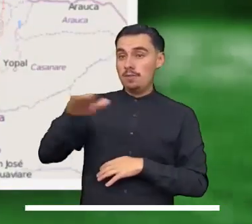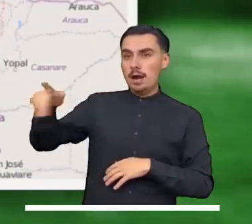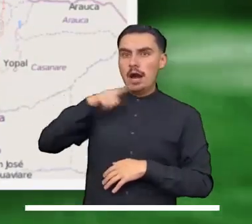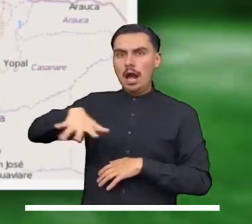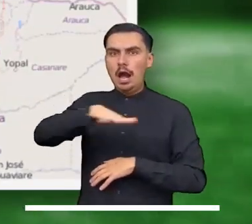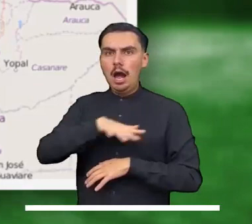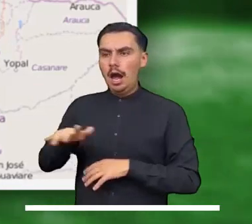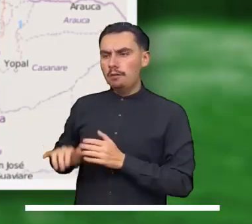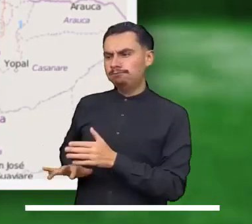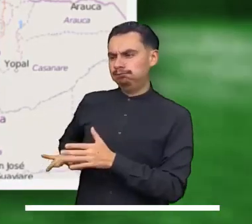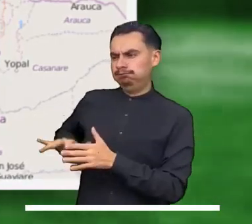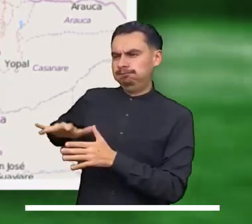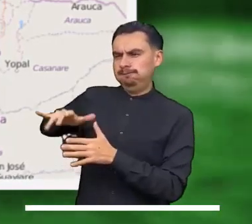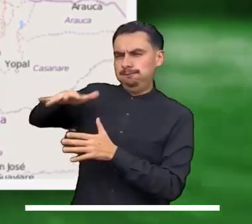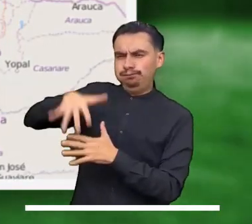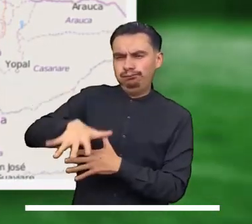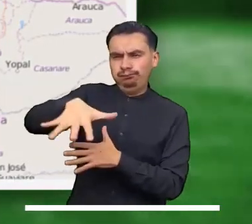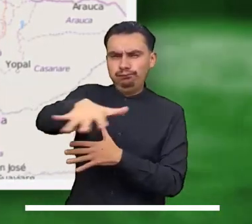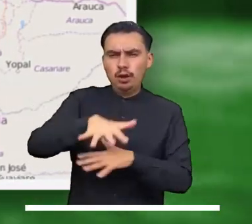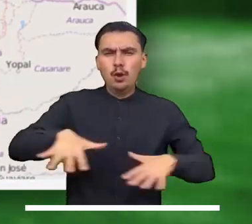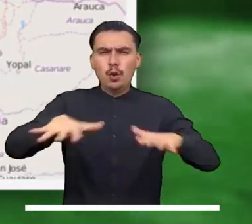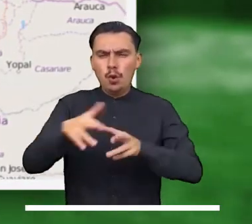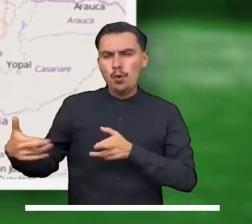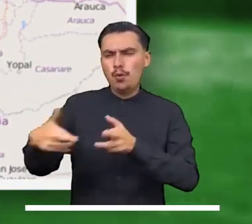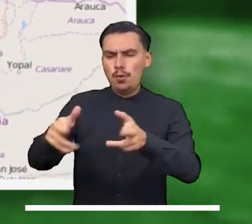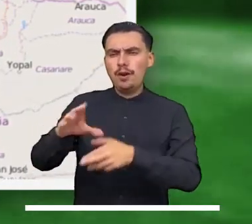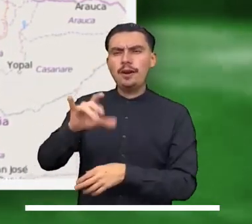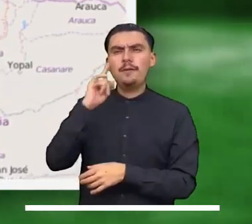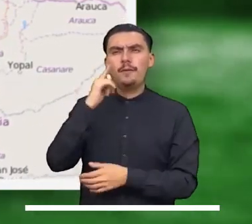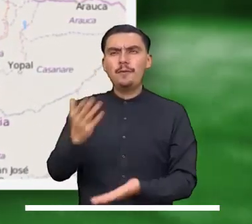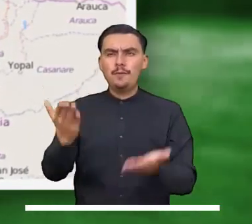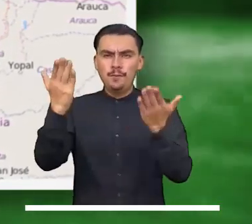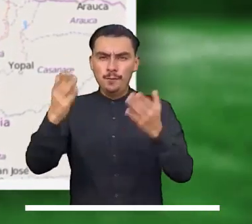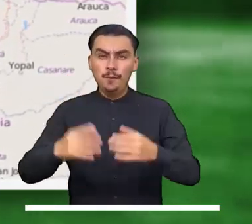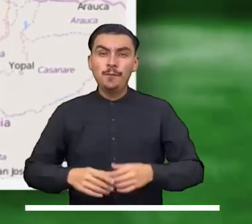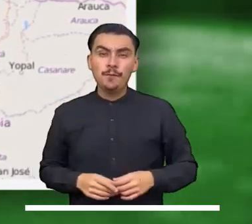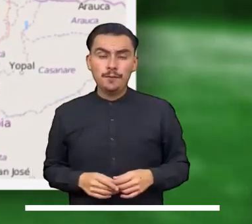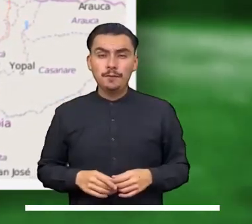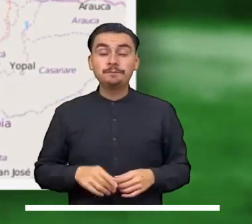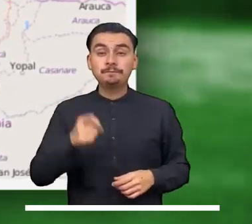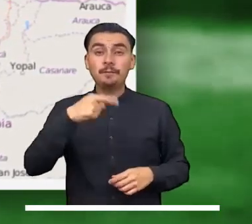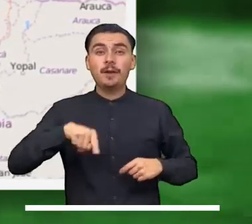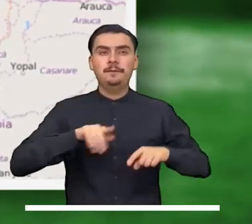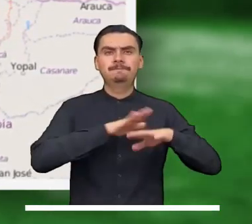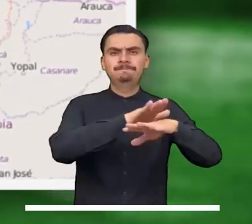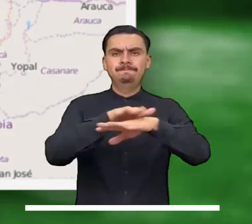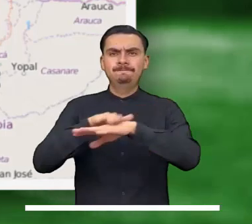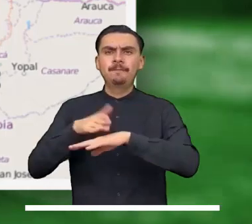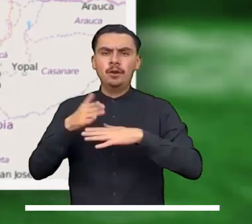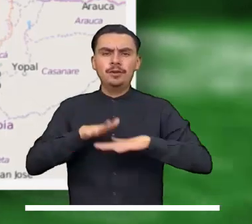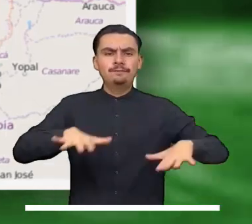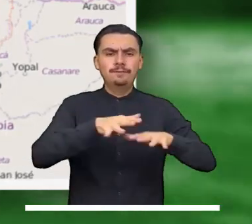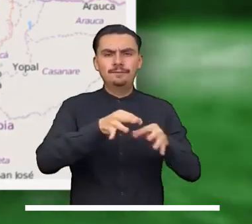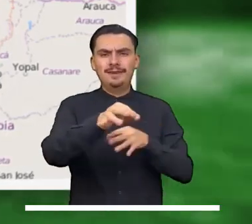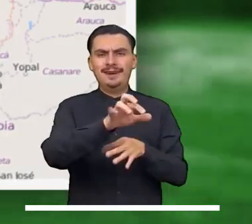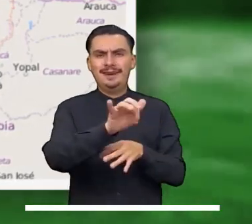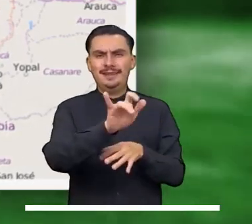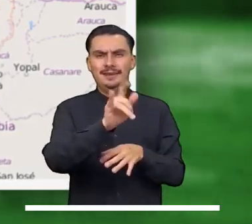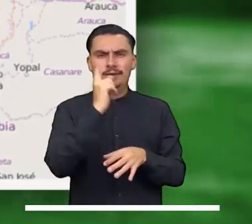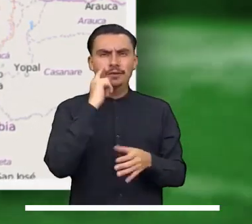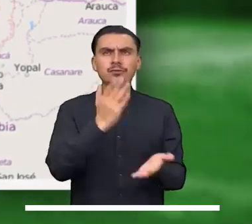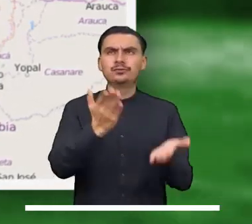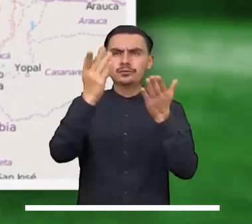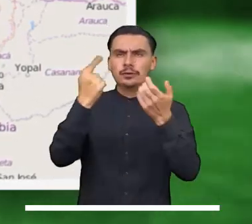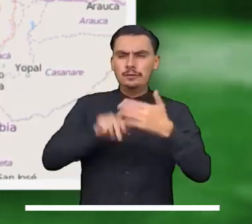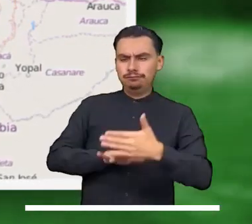Alerta roja en Antioquia debido a las inundaciones registradas en Cañas Gordas y Dabeiba. También se emite alerta en